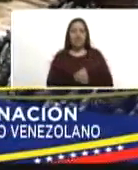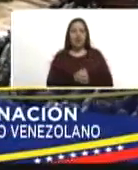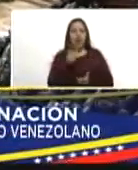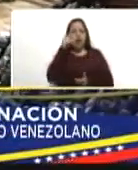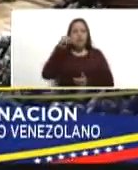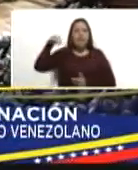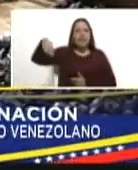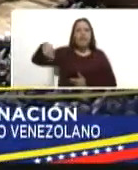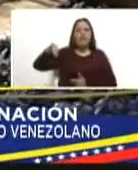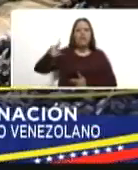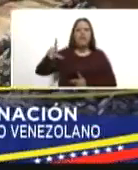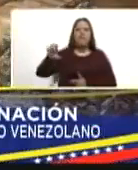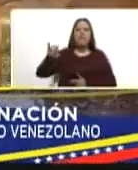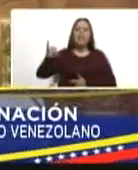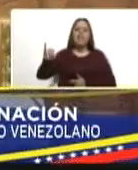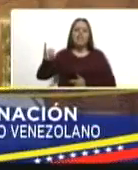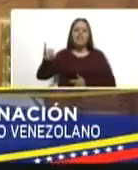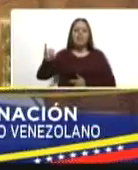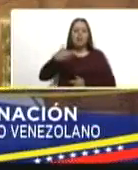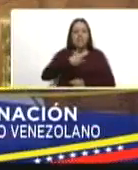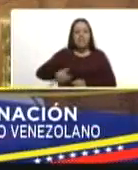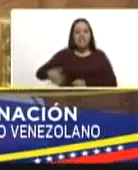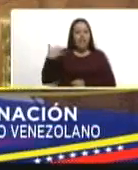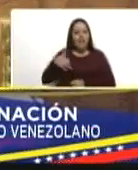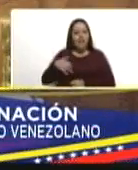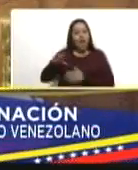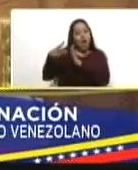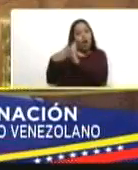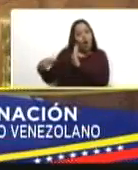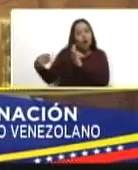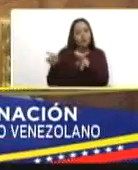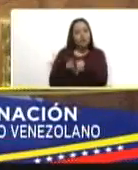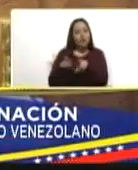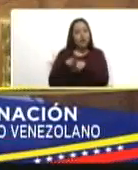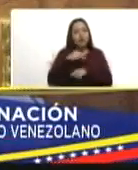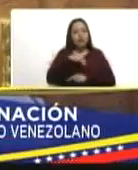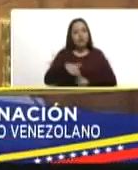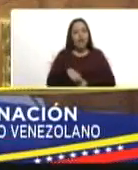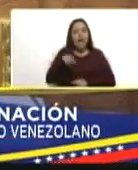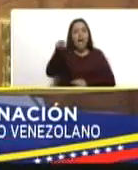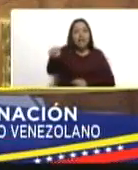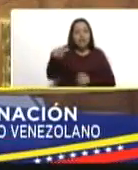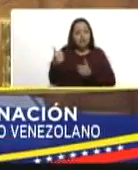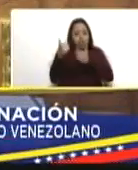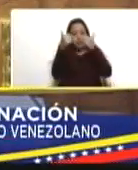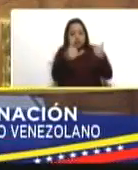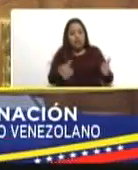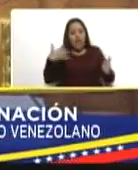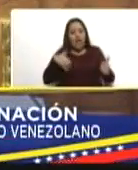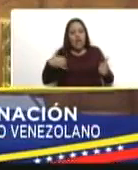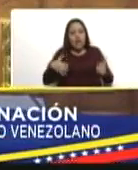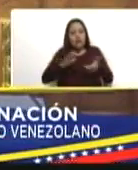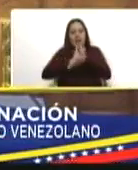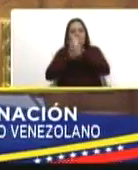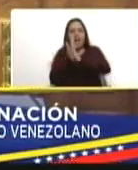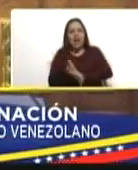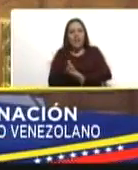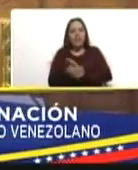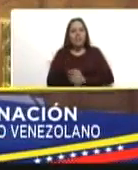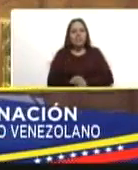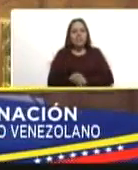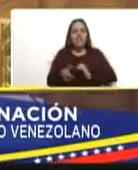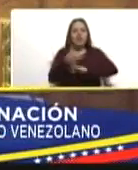ley coge dato mi ley a ti que te pusieron en Argentina para destruir el estado de